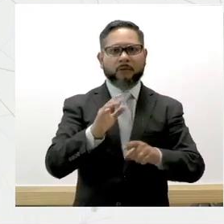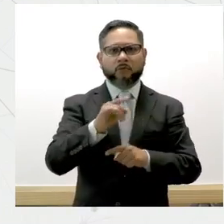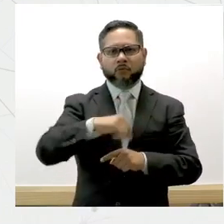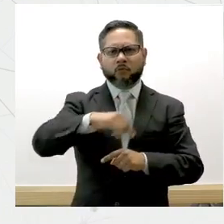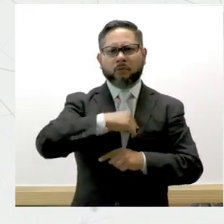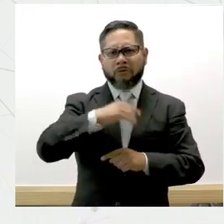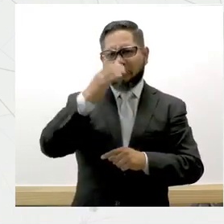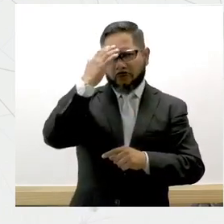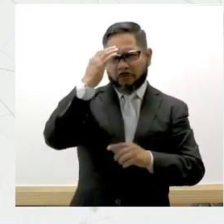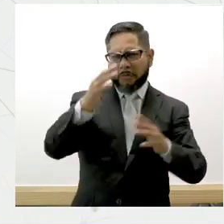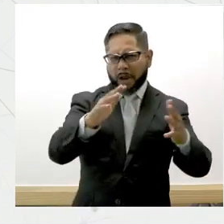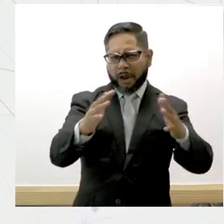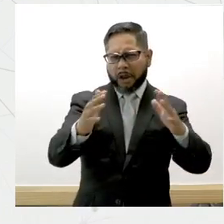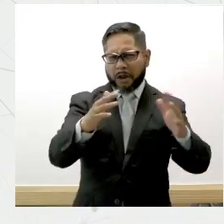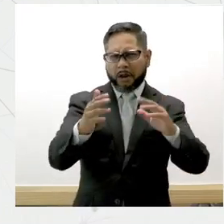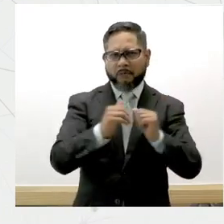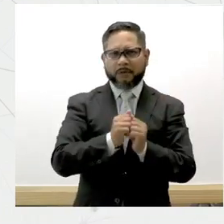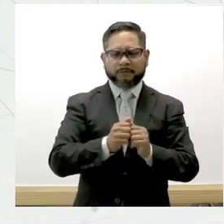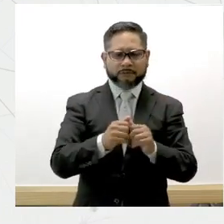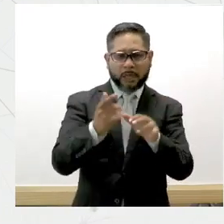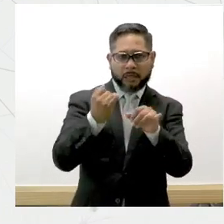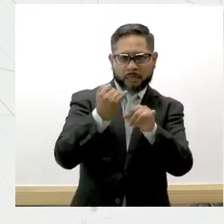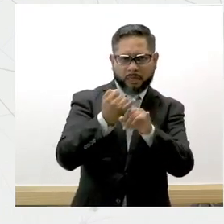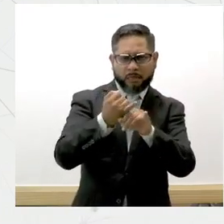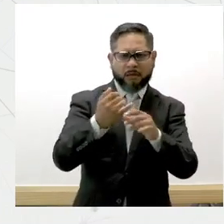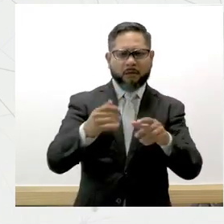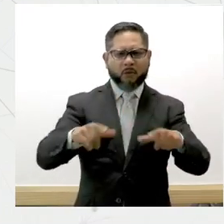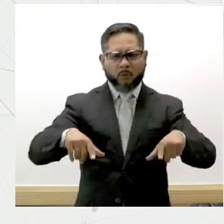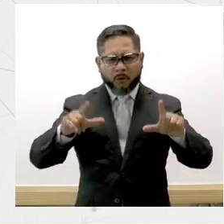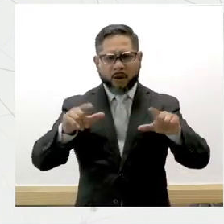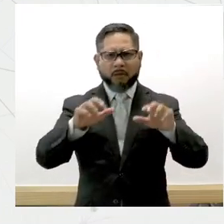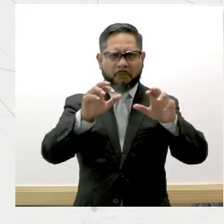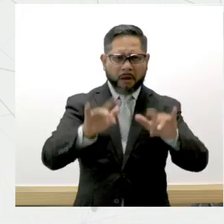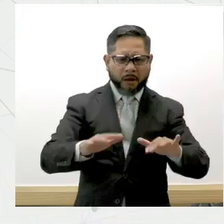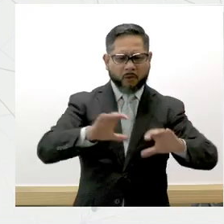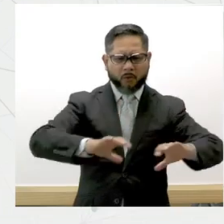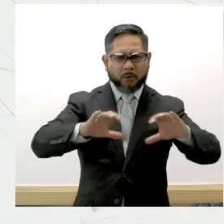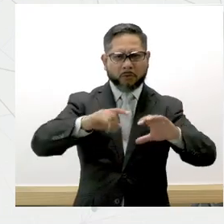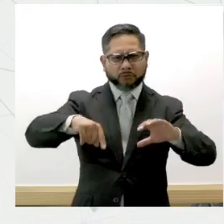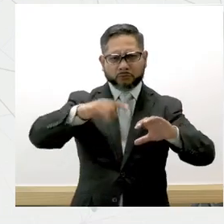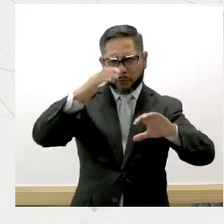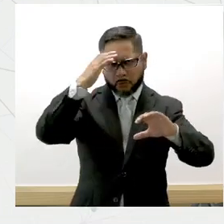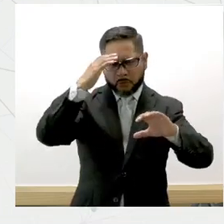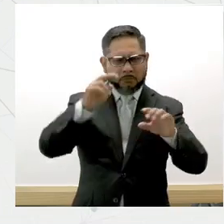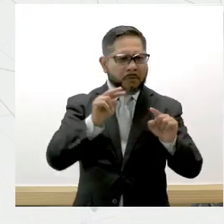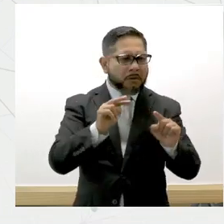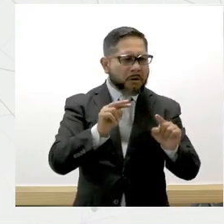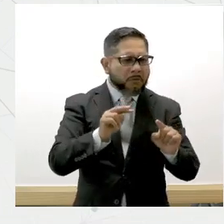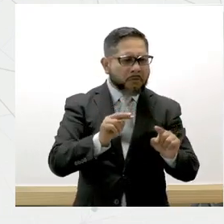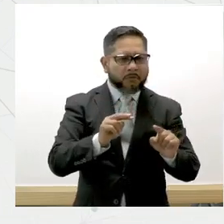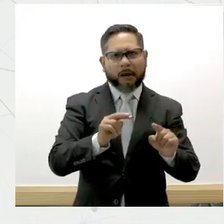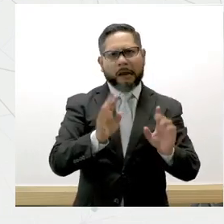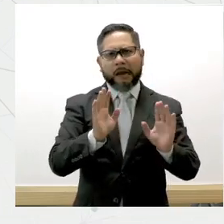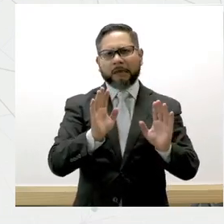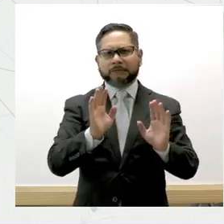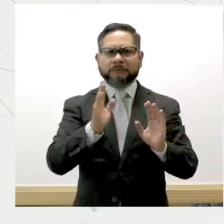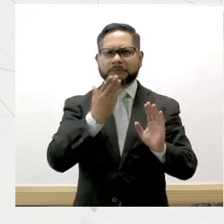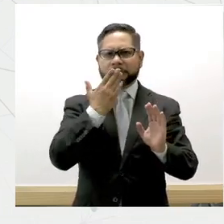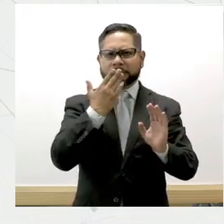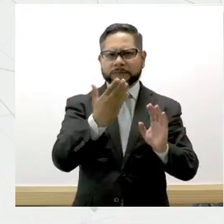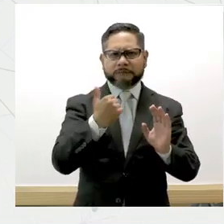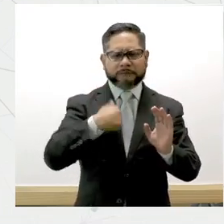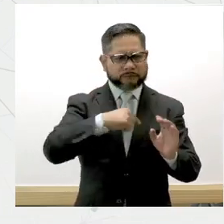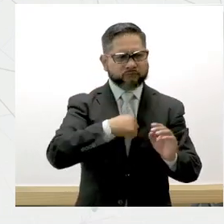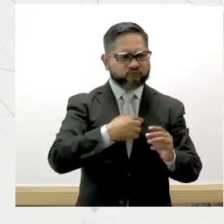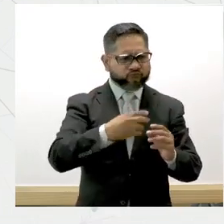y ciertas competencias digitales, observamos todas estas dificultades y las apreciamos e intentamos superarlas,